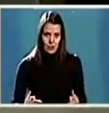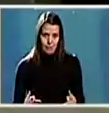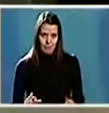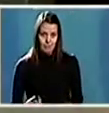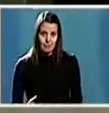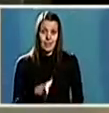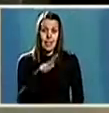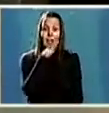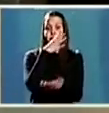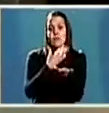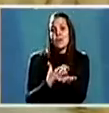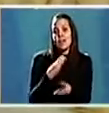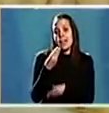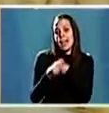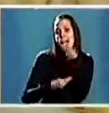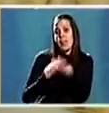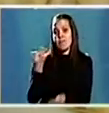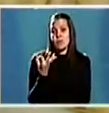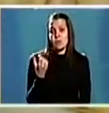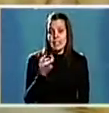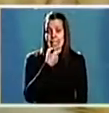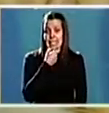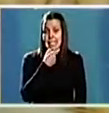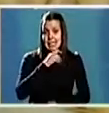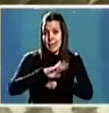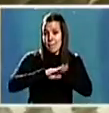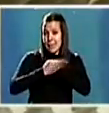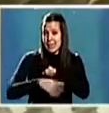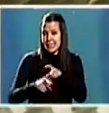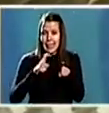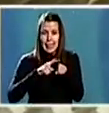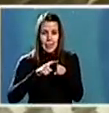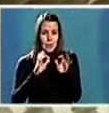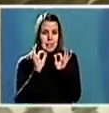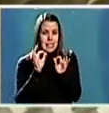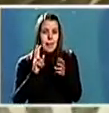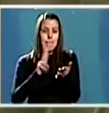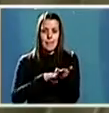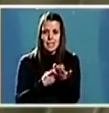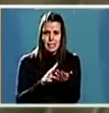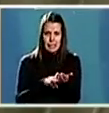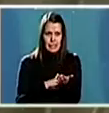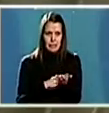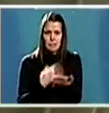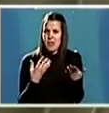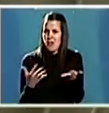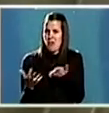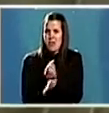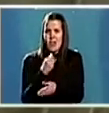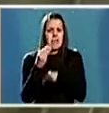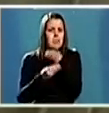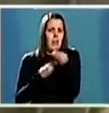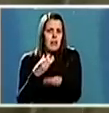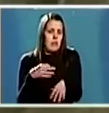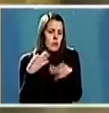encontrámonos precisamente elaborando galleta mariñeira unha das variedades con manteiga, pero o proceso é similar para todas as